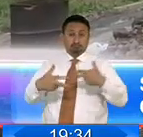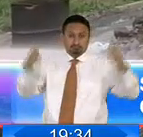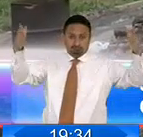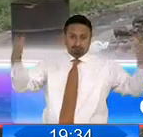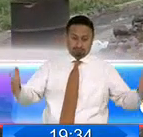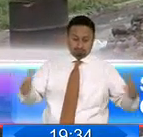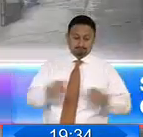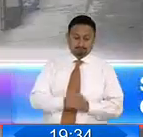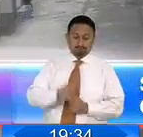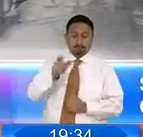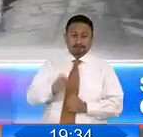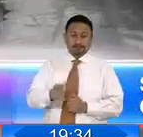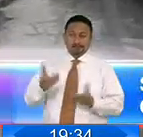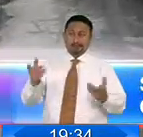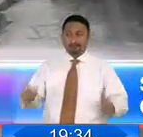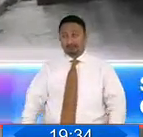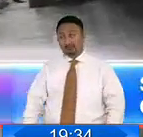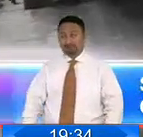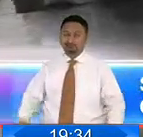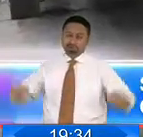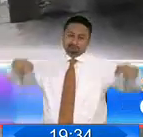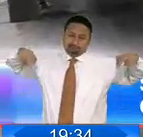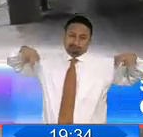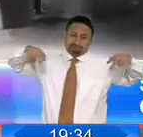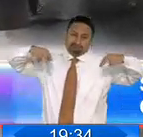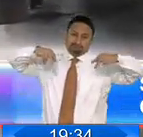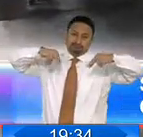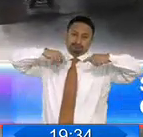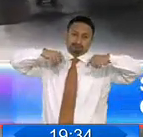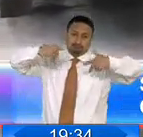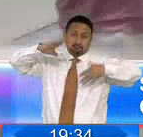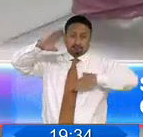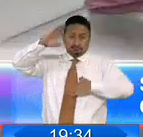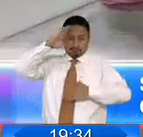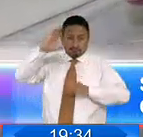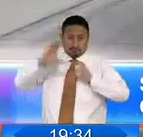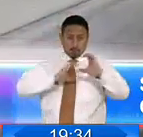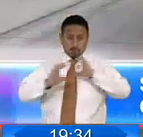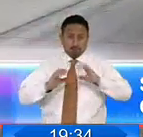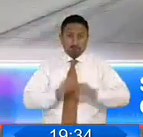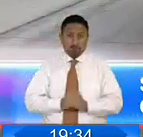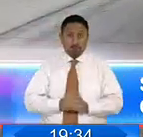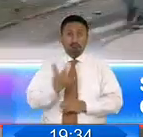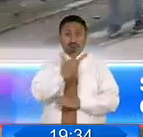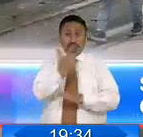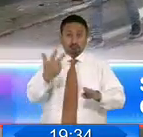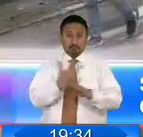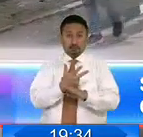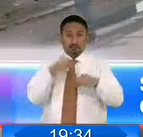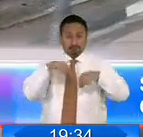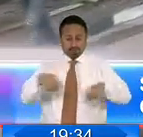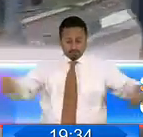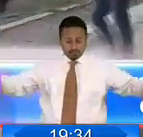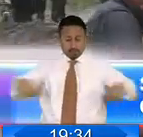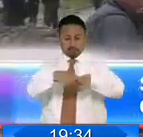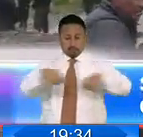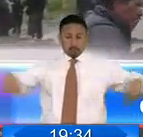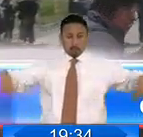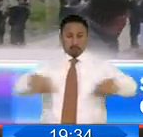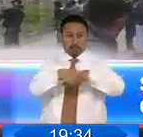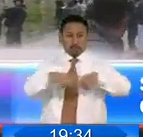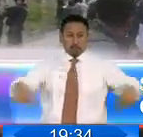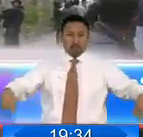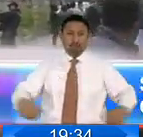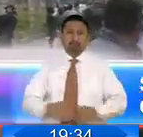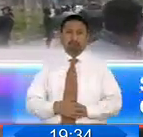obligó a la población a caminar el diálogo con miembros policiales permitió en cambio que cada tres horas los carros pudieran pasar